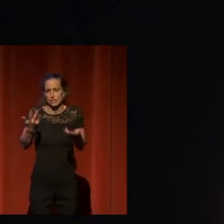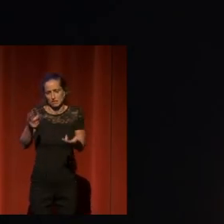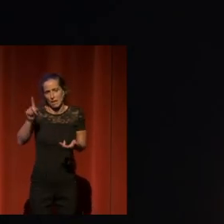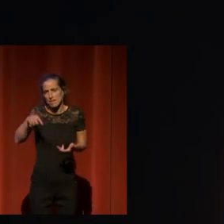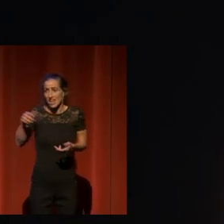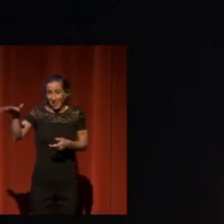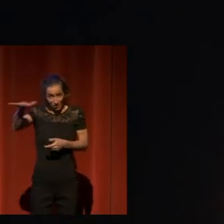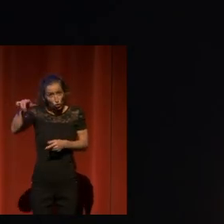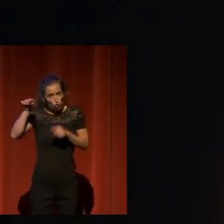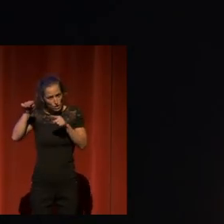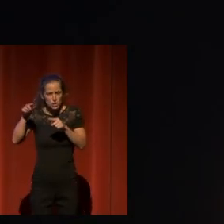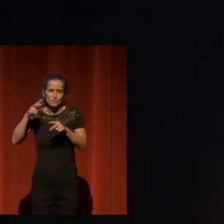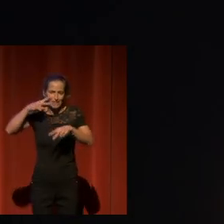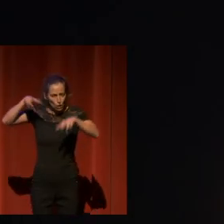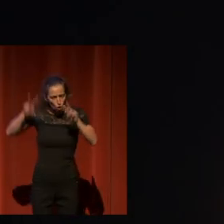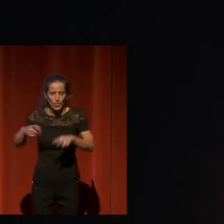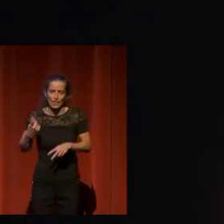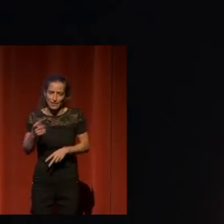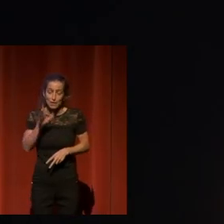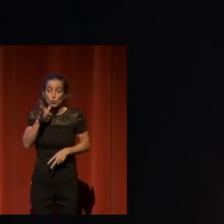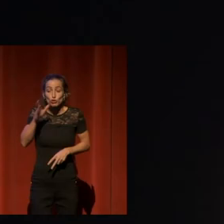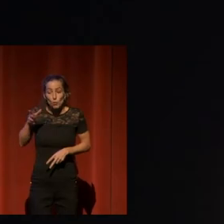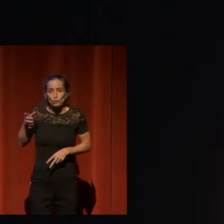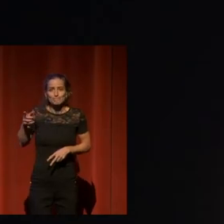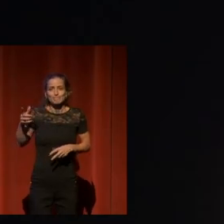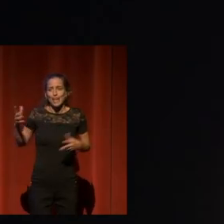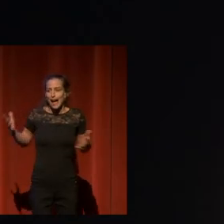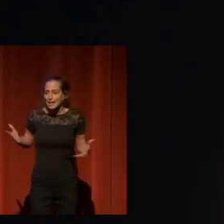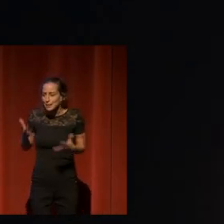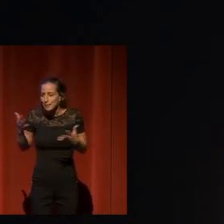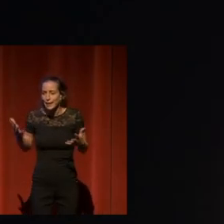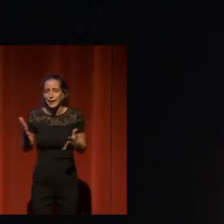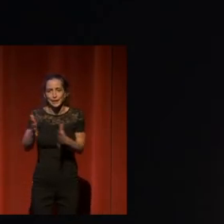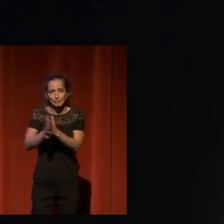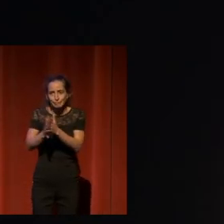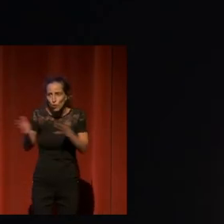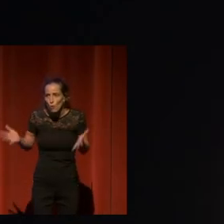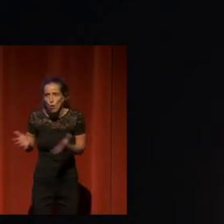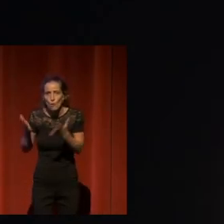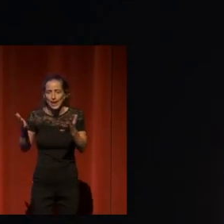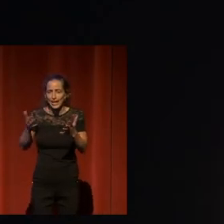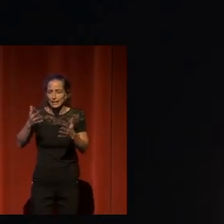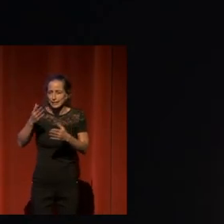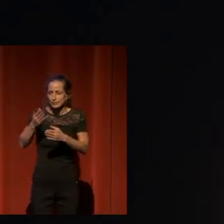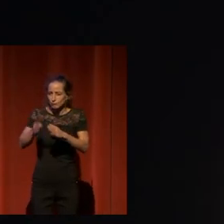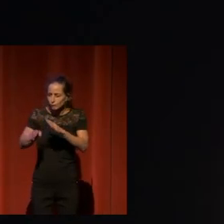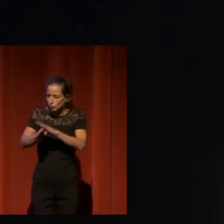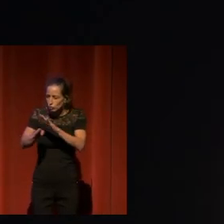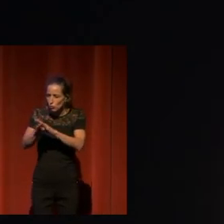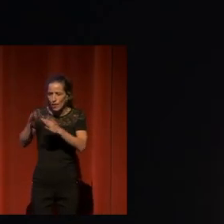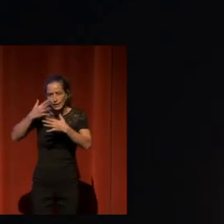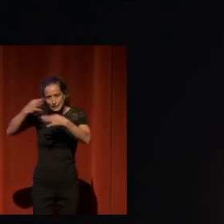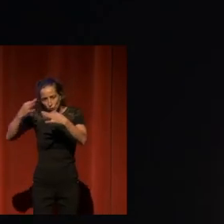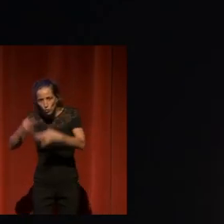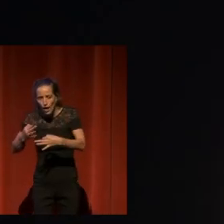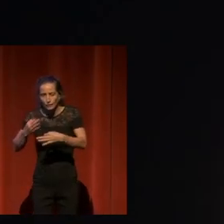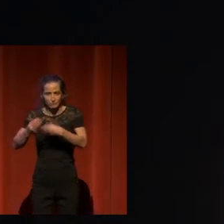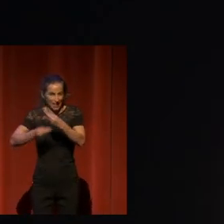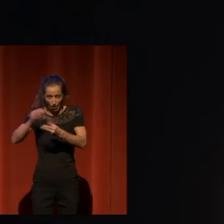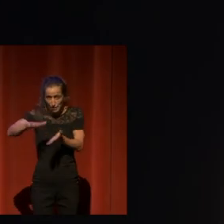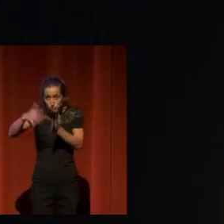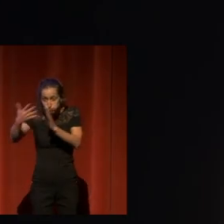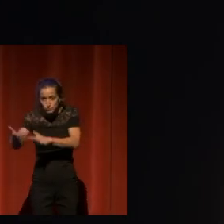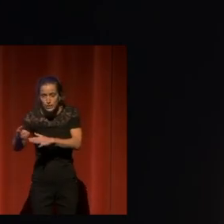porque la función principal de animar, de organizar, de promover, de asegurar la continuidad, de hacer posible,